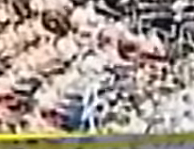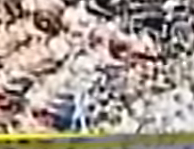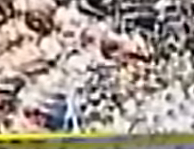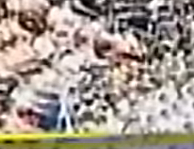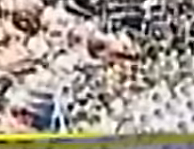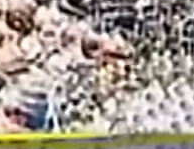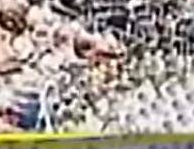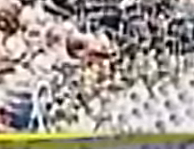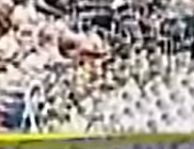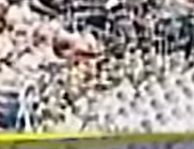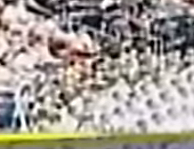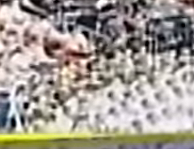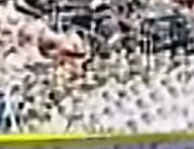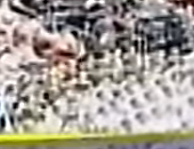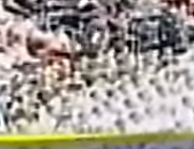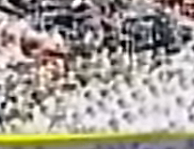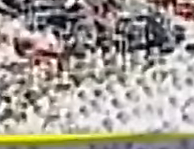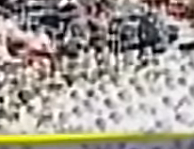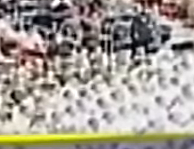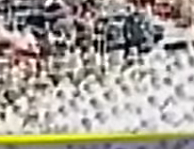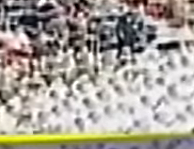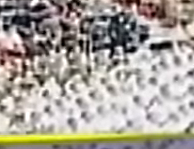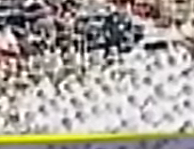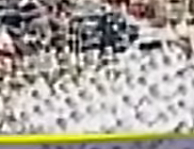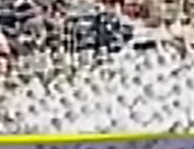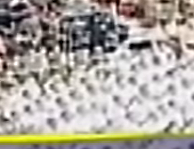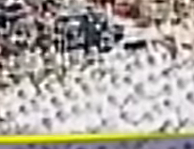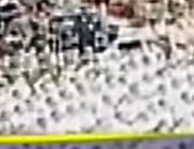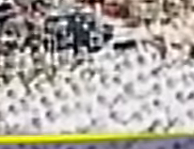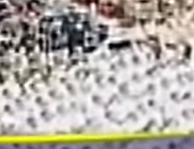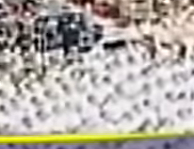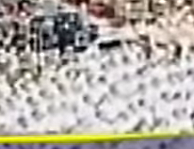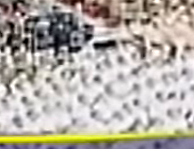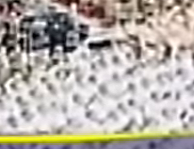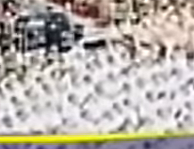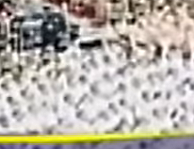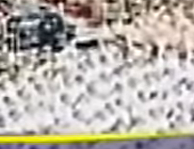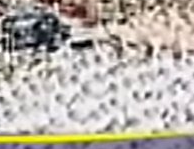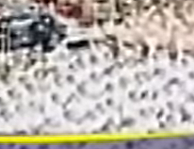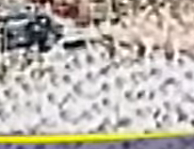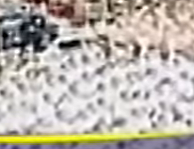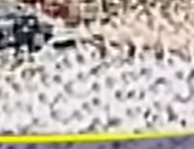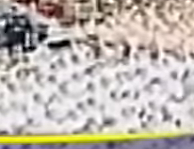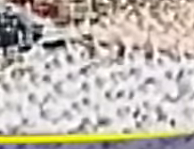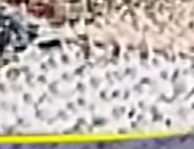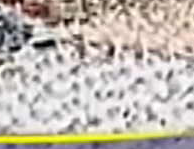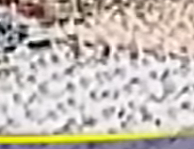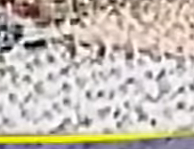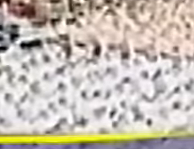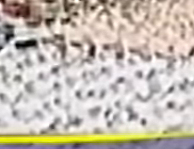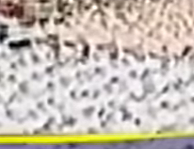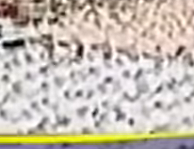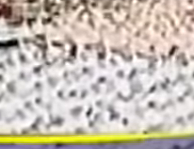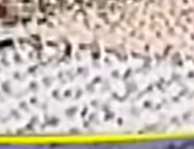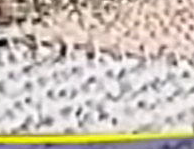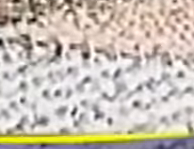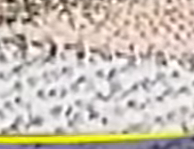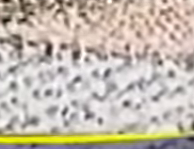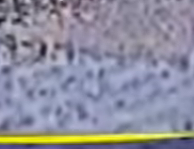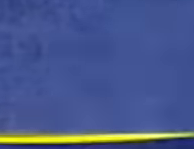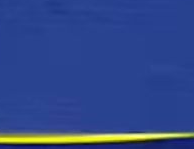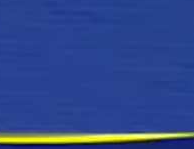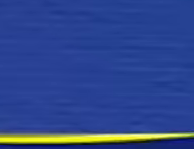es uno más, es una batalla más que estamos dando todos con un gran sentimiento patrio y con un